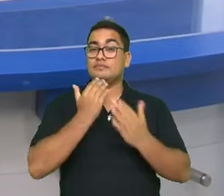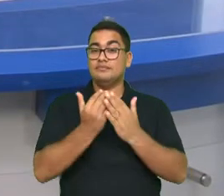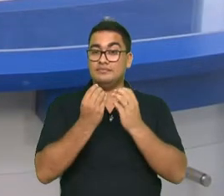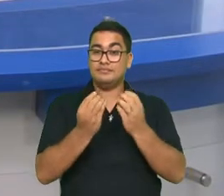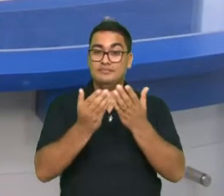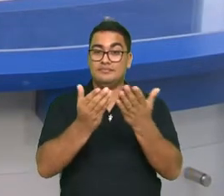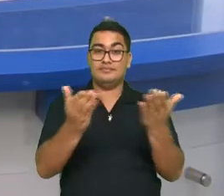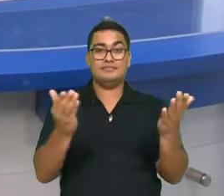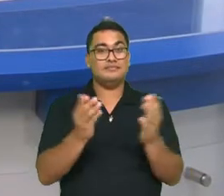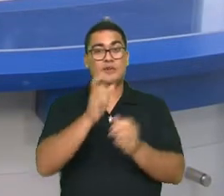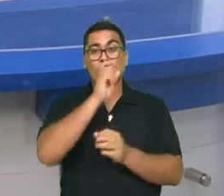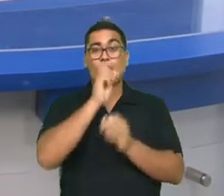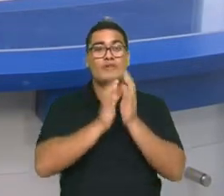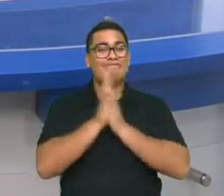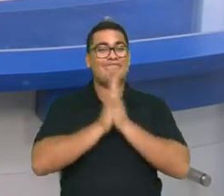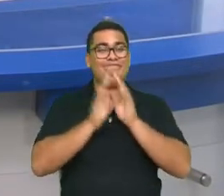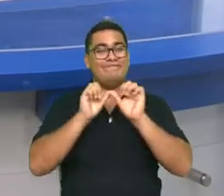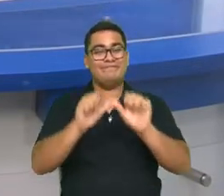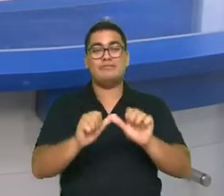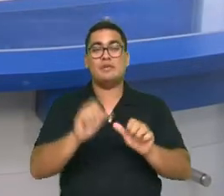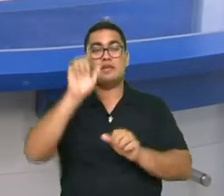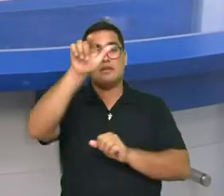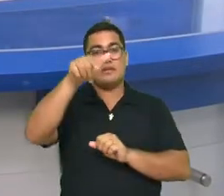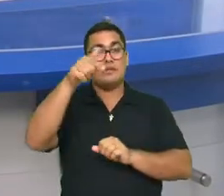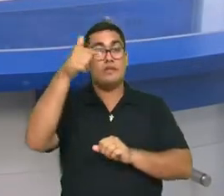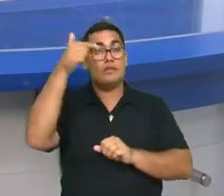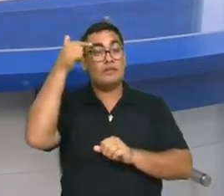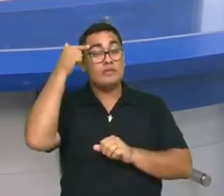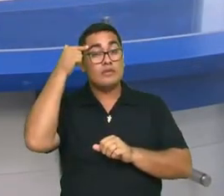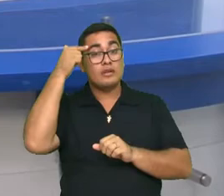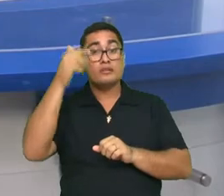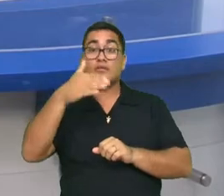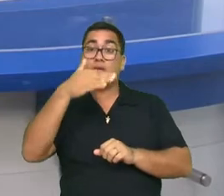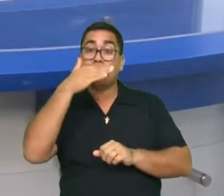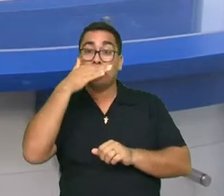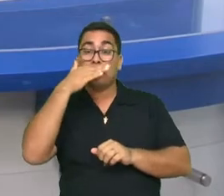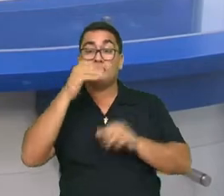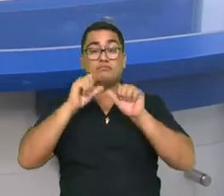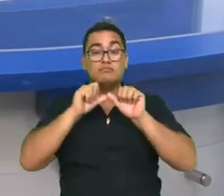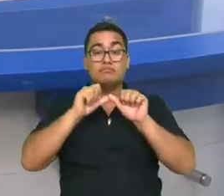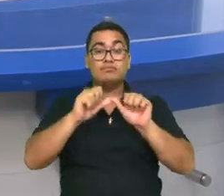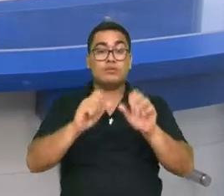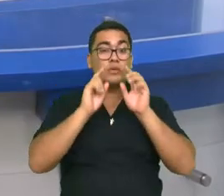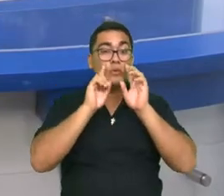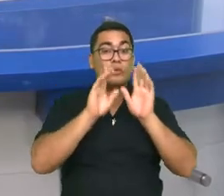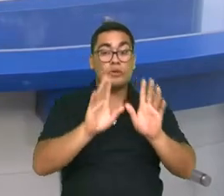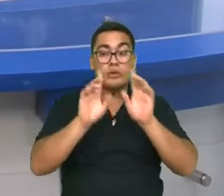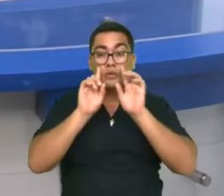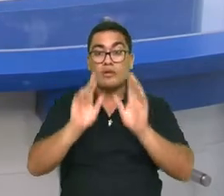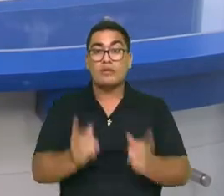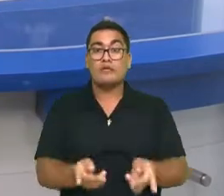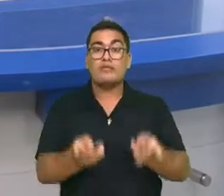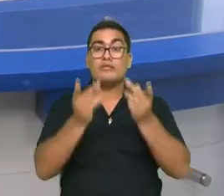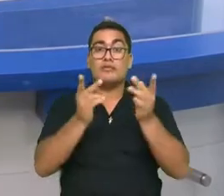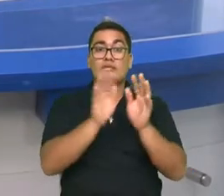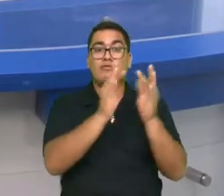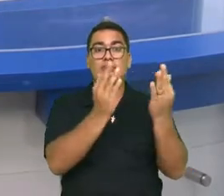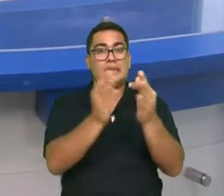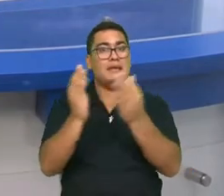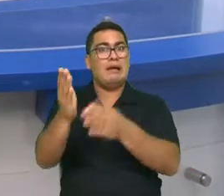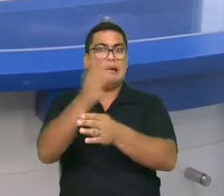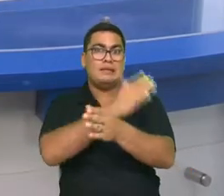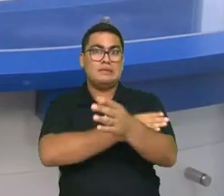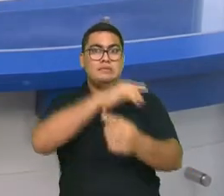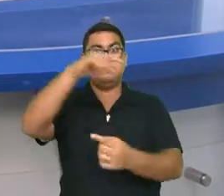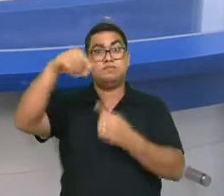Gracias por su preferencia y el Gobierno de Reconciliación y Unidad continúa garantizando la seguridad y la vida de las familias que han sido afectadas por